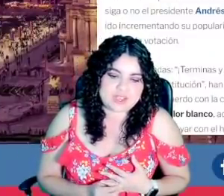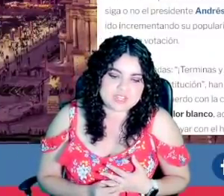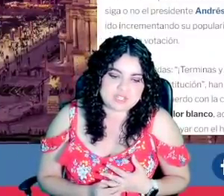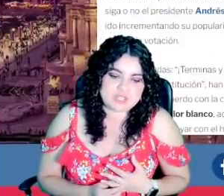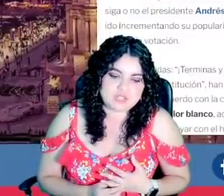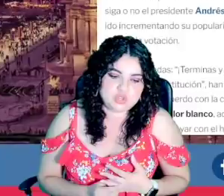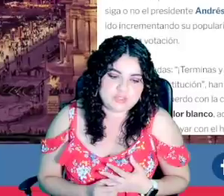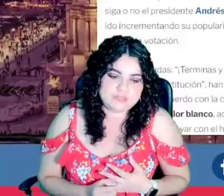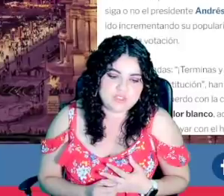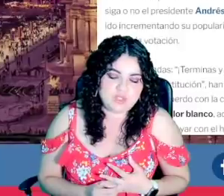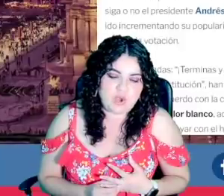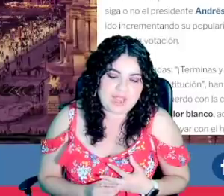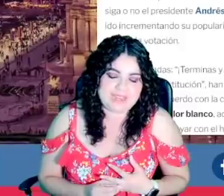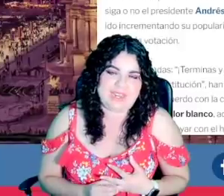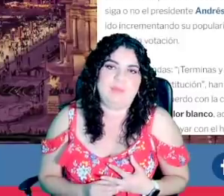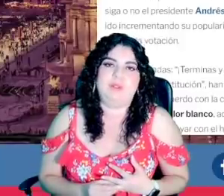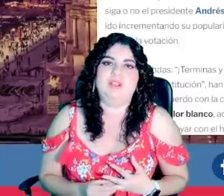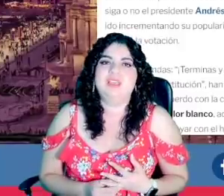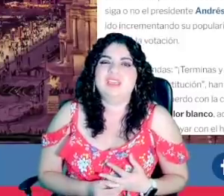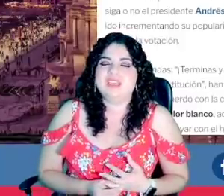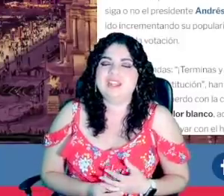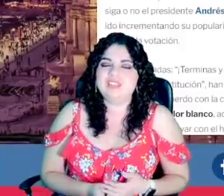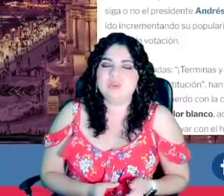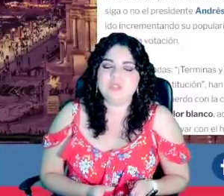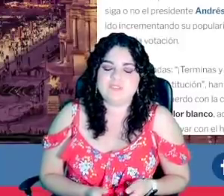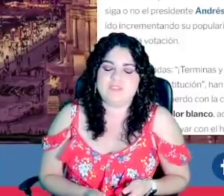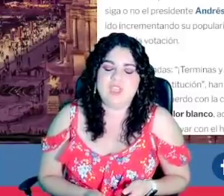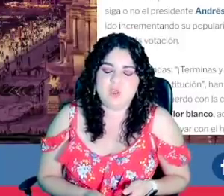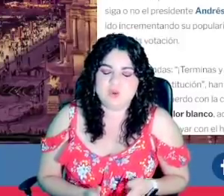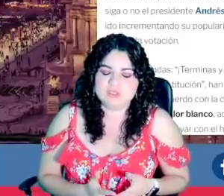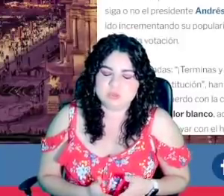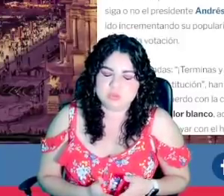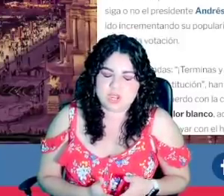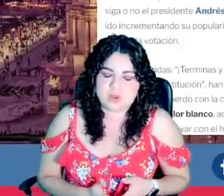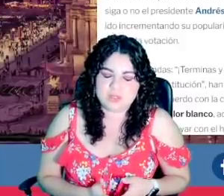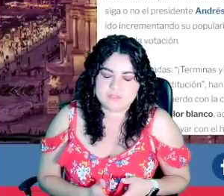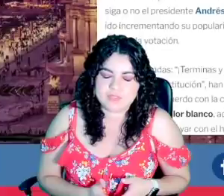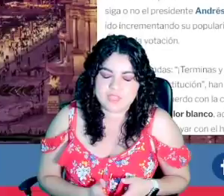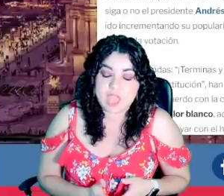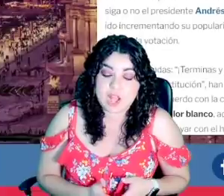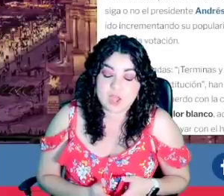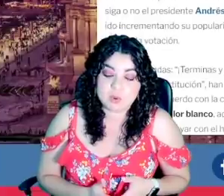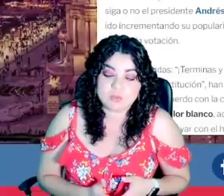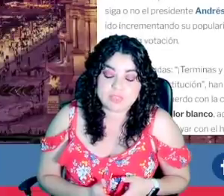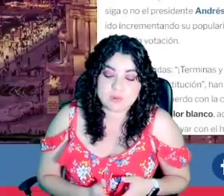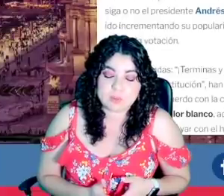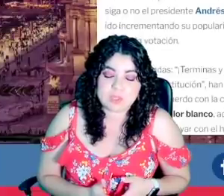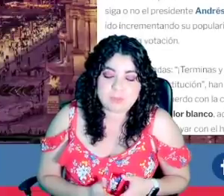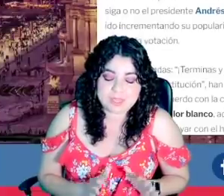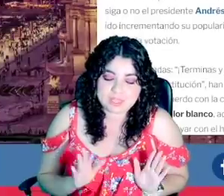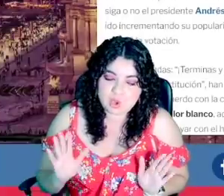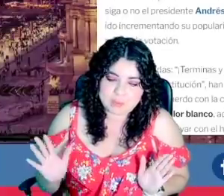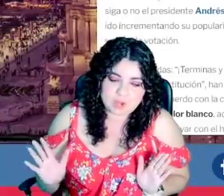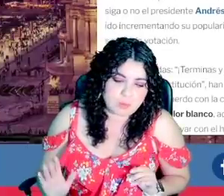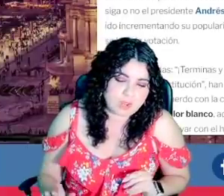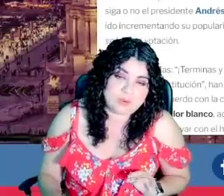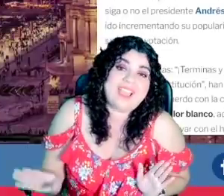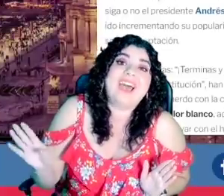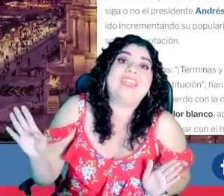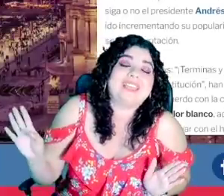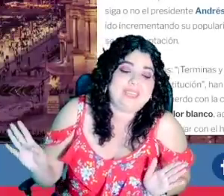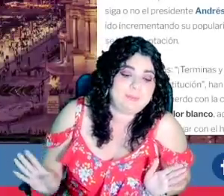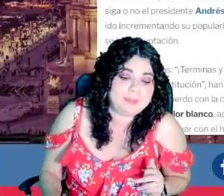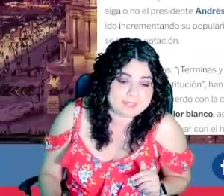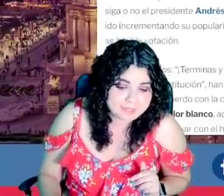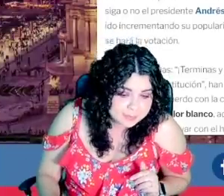con el hashtag Yo Defiendo al INE. Qué ridículo defender a un instituto que no defiende la voluntad del pueblo de México, pero bueno,